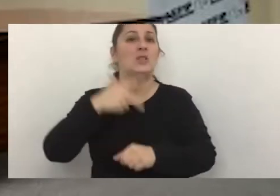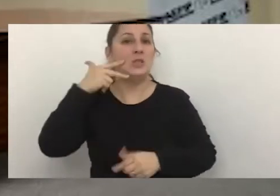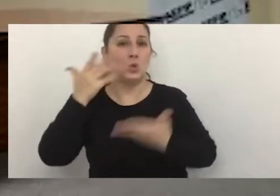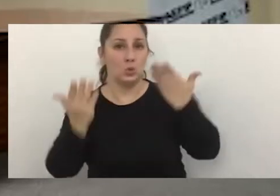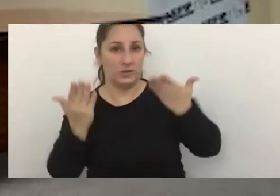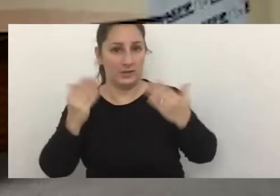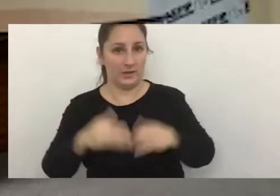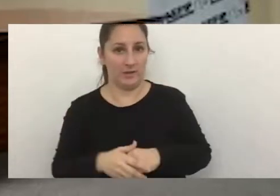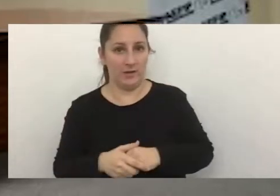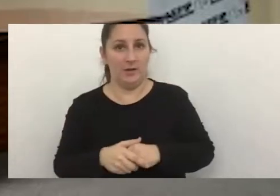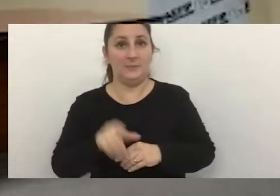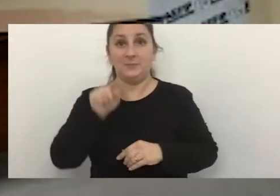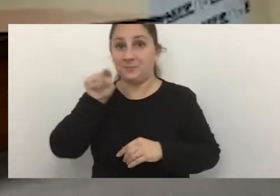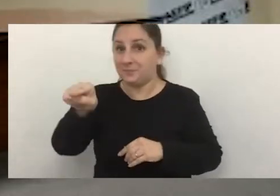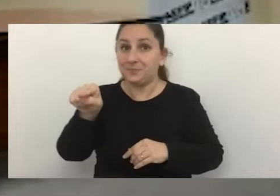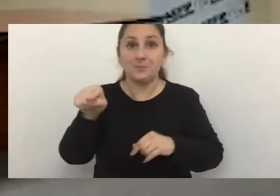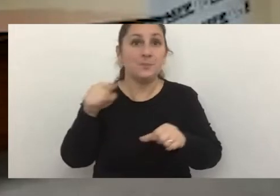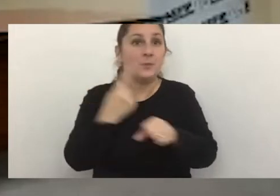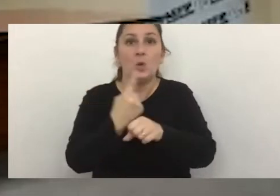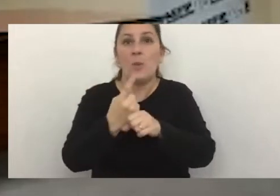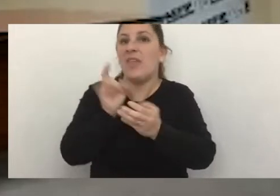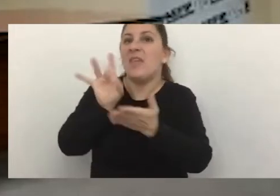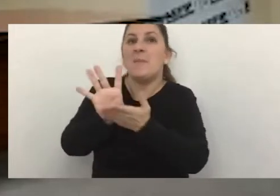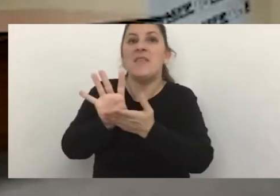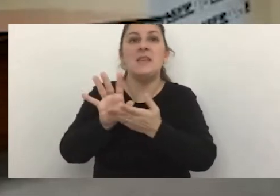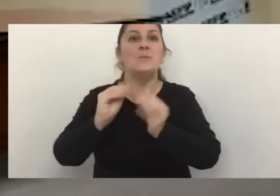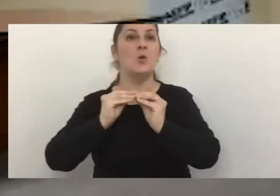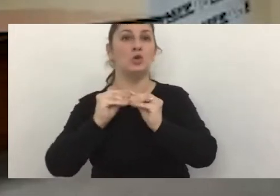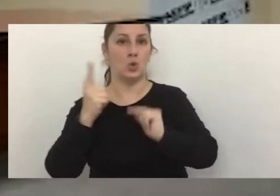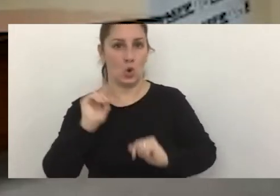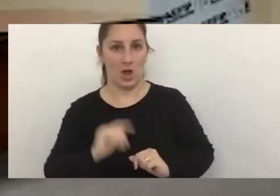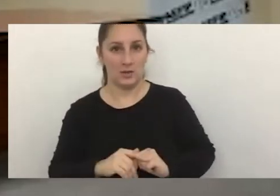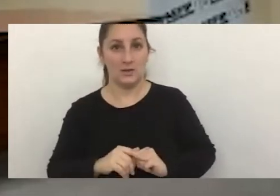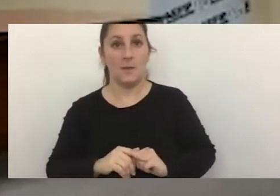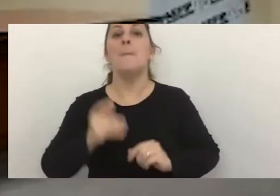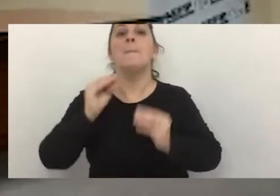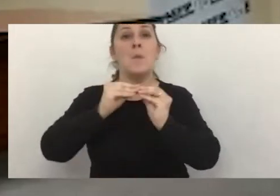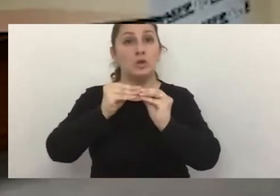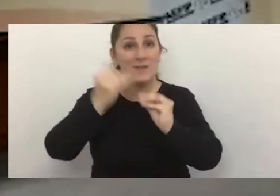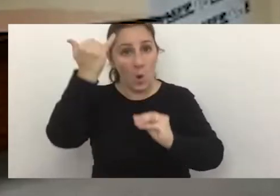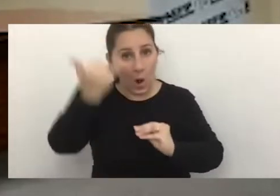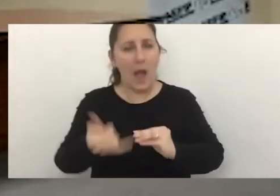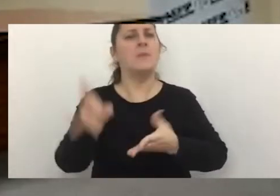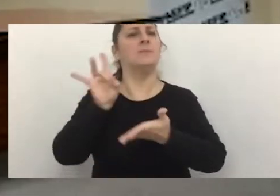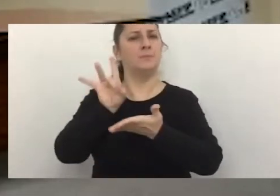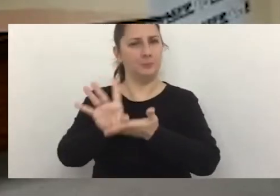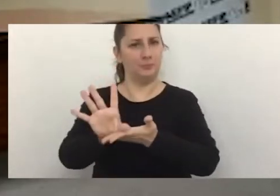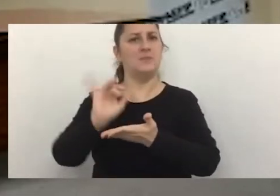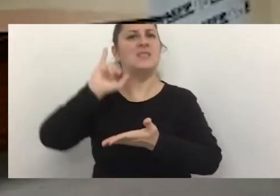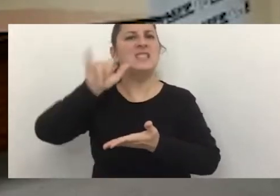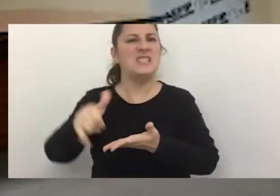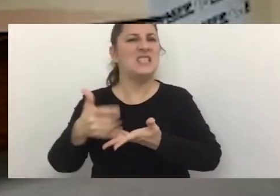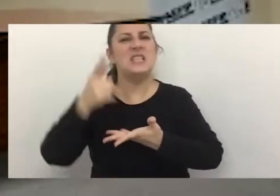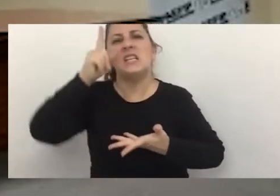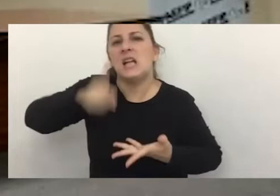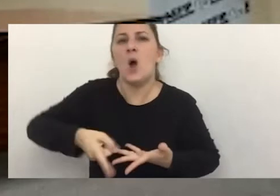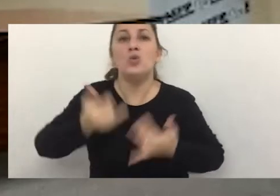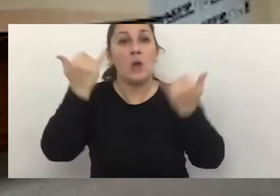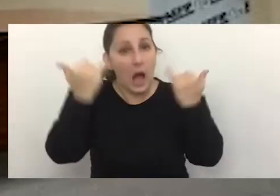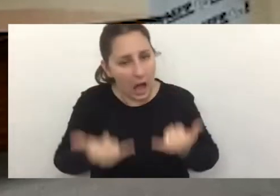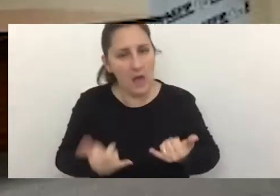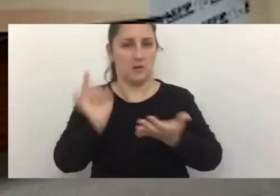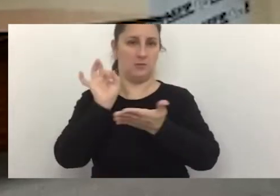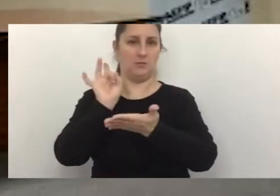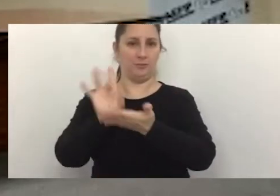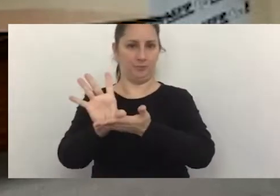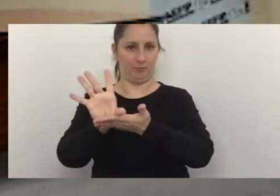no se puede despedir sin causa. Tiene que haber causa, tiene que haber motivación para despedir. Esto es